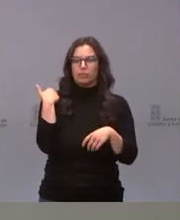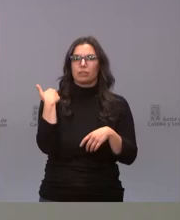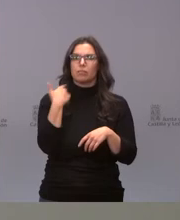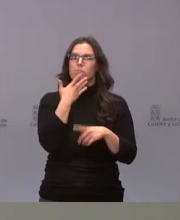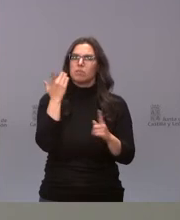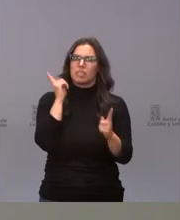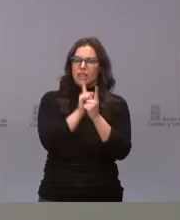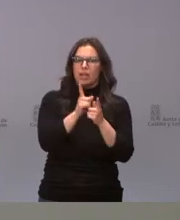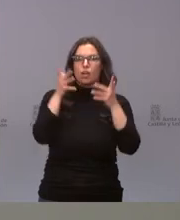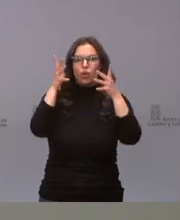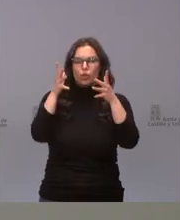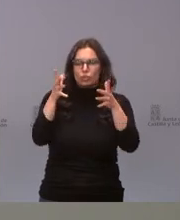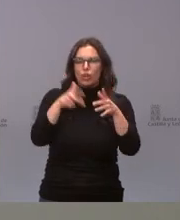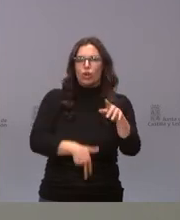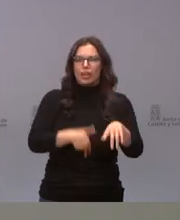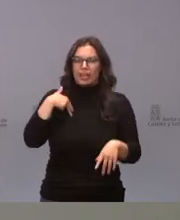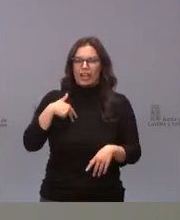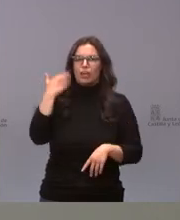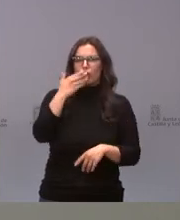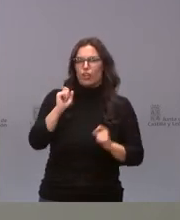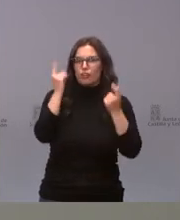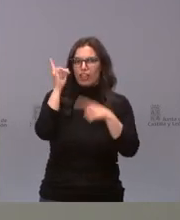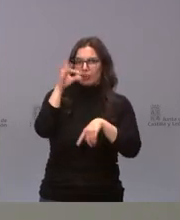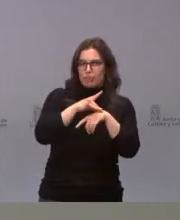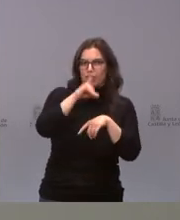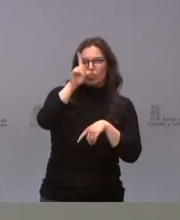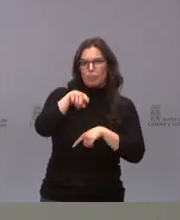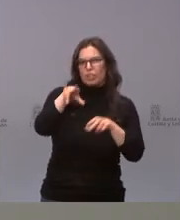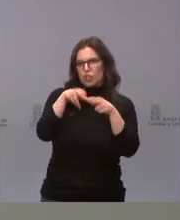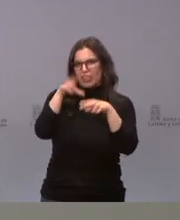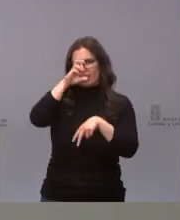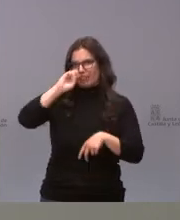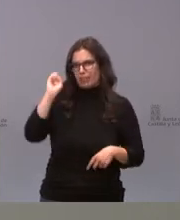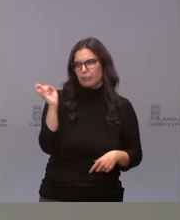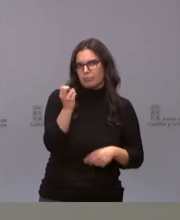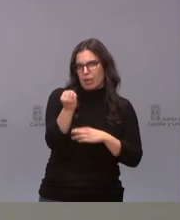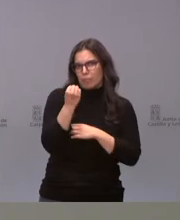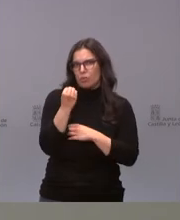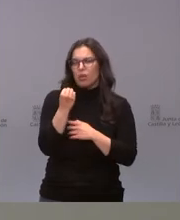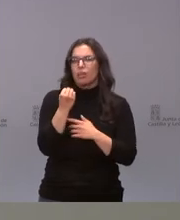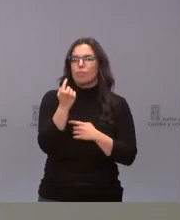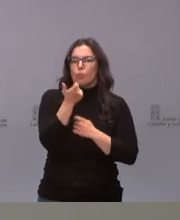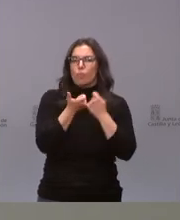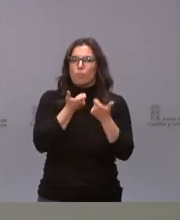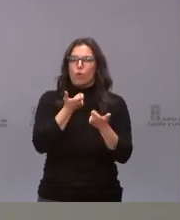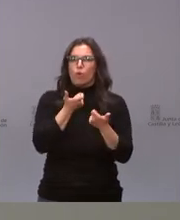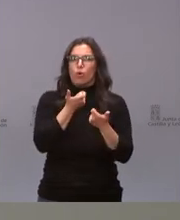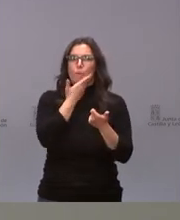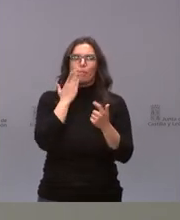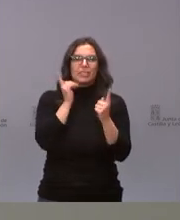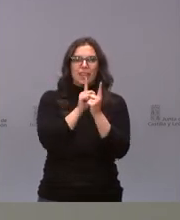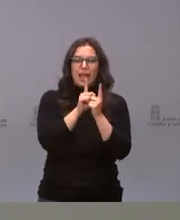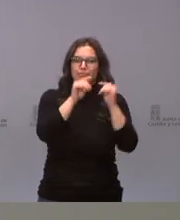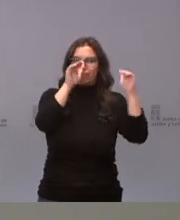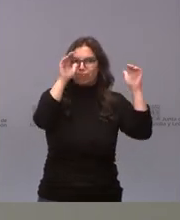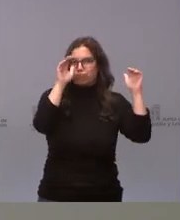el Consejo General de Colegios Oficiales de Médicos y por múltiples sociedades científicas, se ha visto reducida